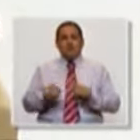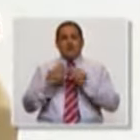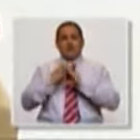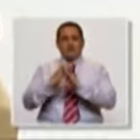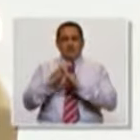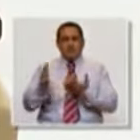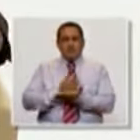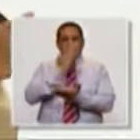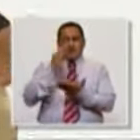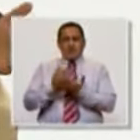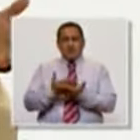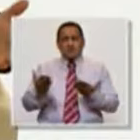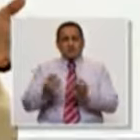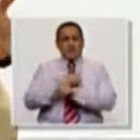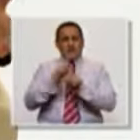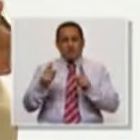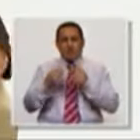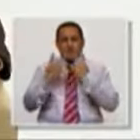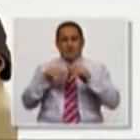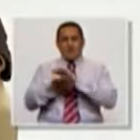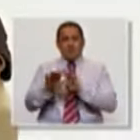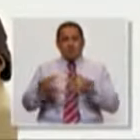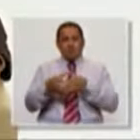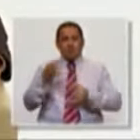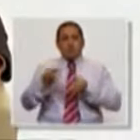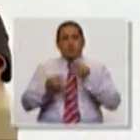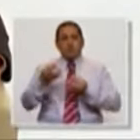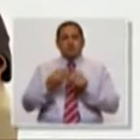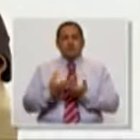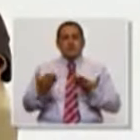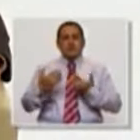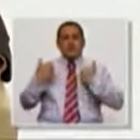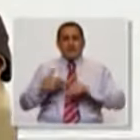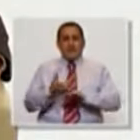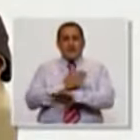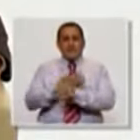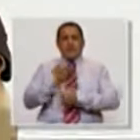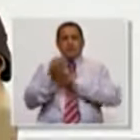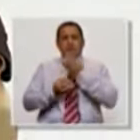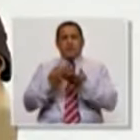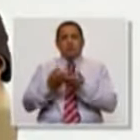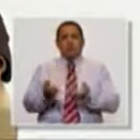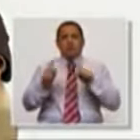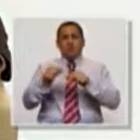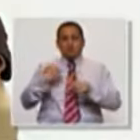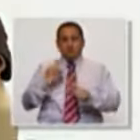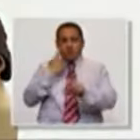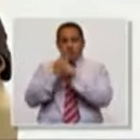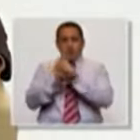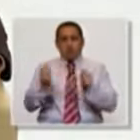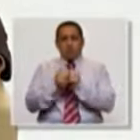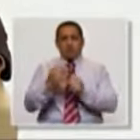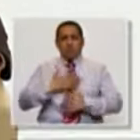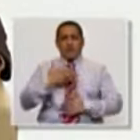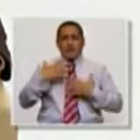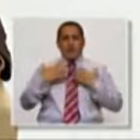esa carga de casos que no debería llegar justamente al Poder Judicial, porque son cosas sobre las que ya se ha pronunciado. Entonces, cuando yo entro en contacto con mi abogado